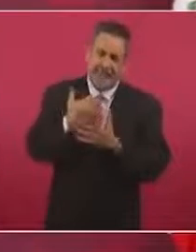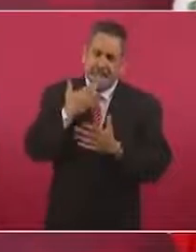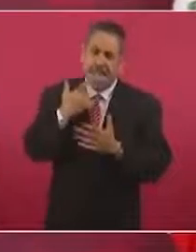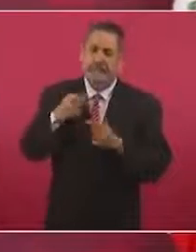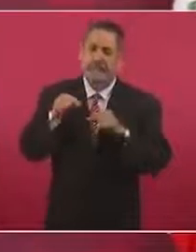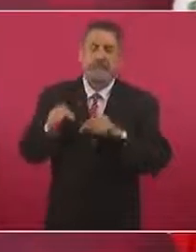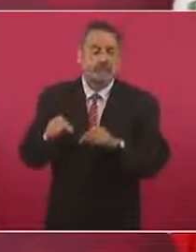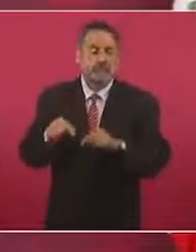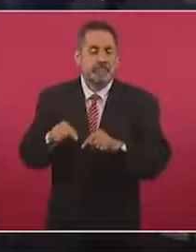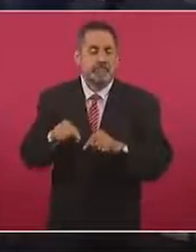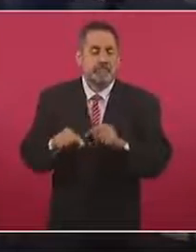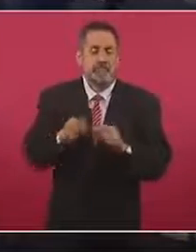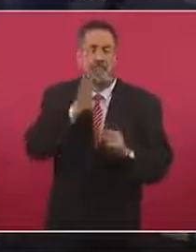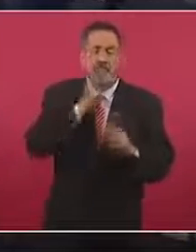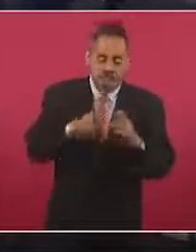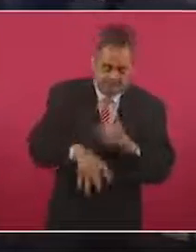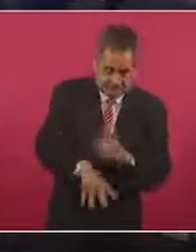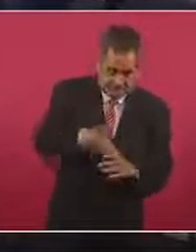el crudo